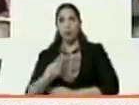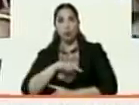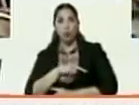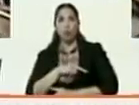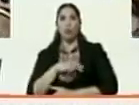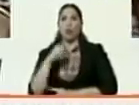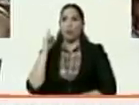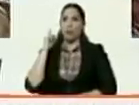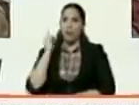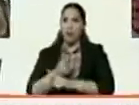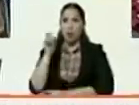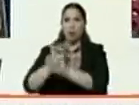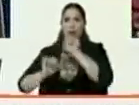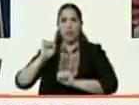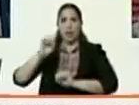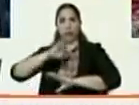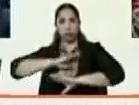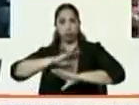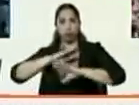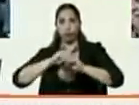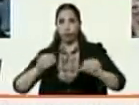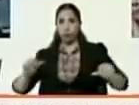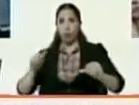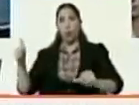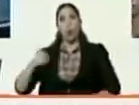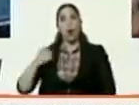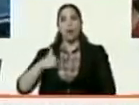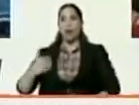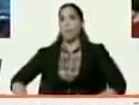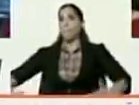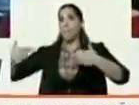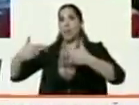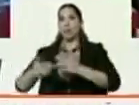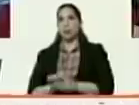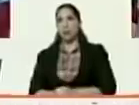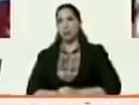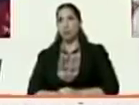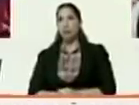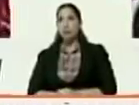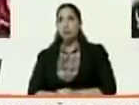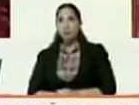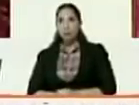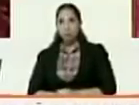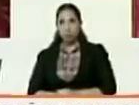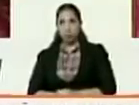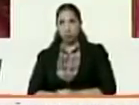a defender nuestro territorio de cualquier amenaza, venga de donde venga.